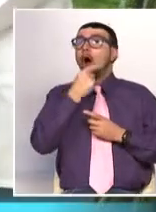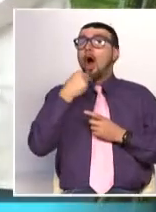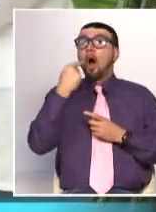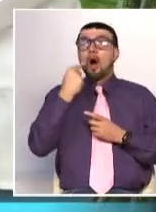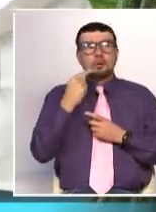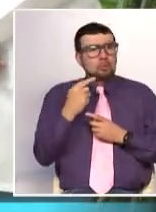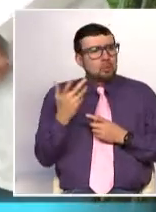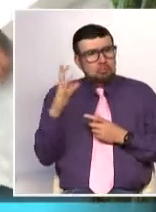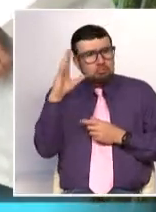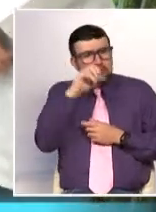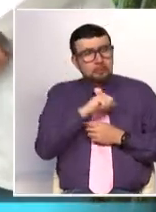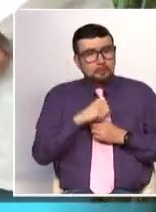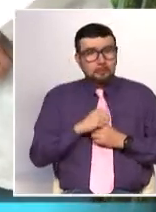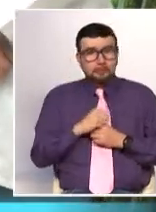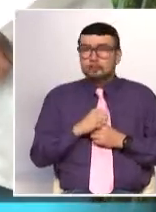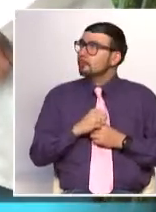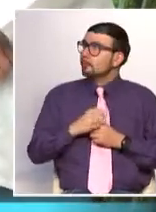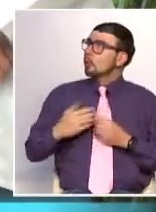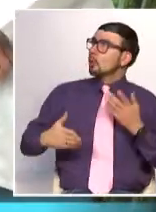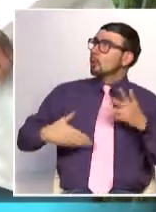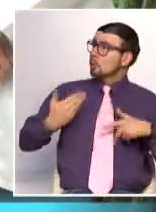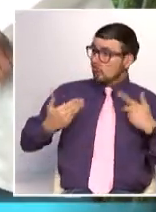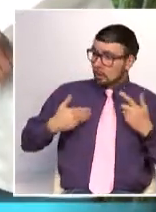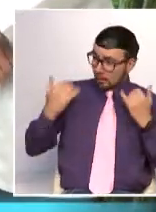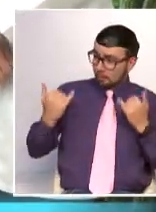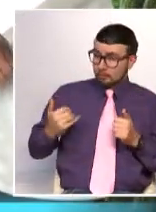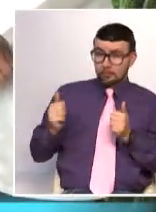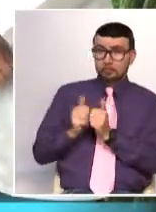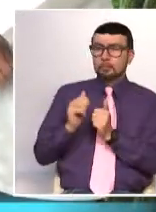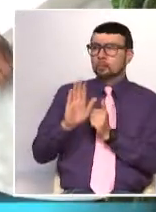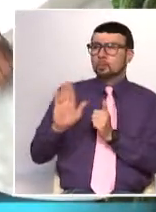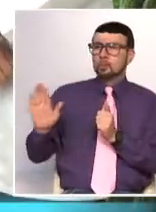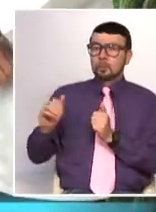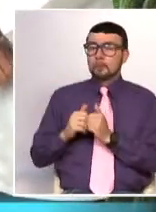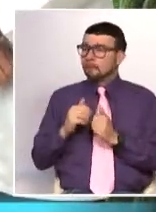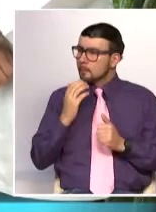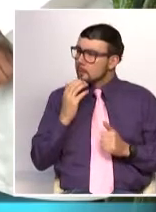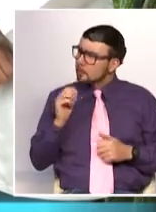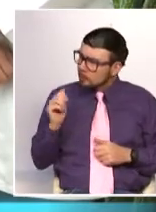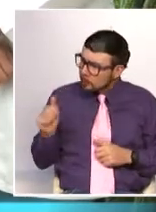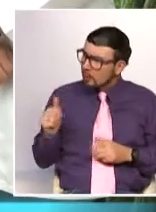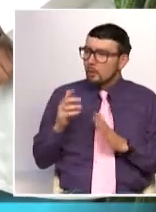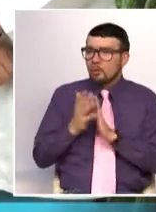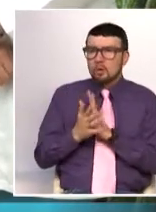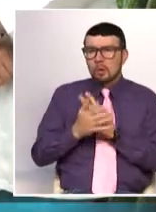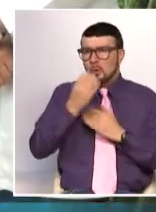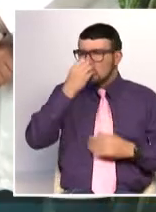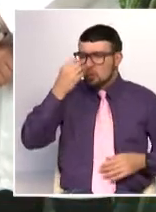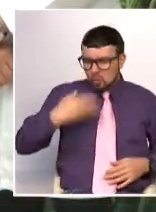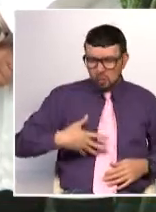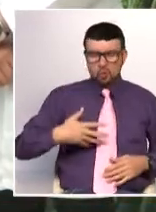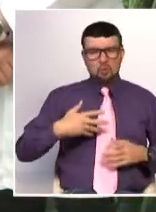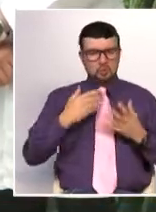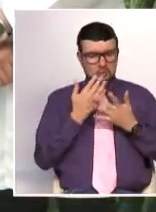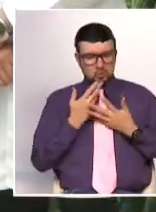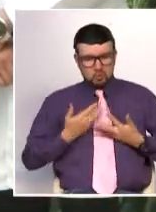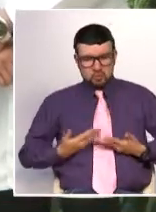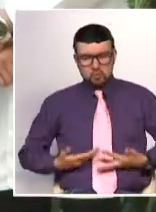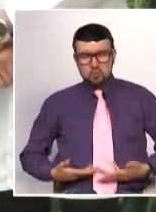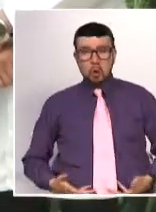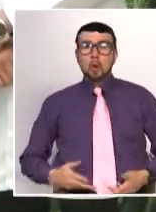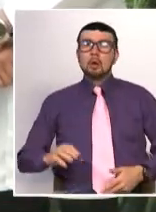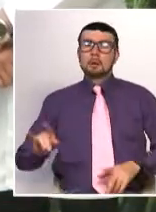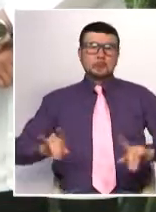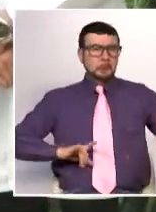placer estar nuevamente con ustedes bueno si bien la intoxicación que ustedes comen tan aguda o crónica a